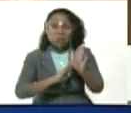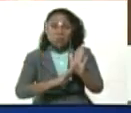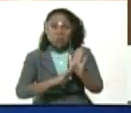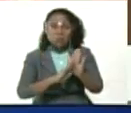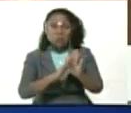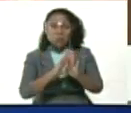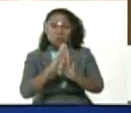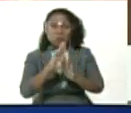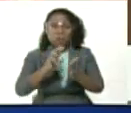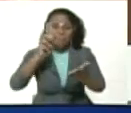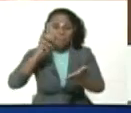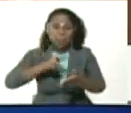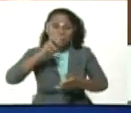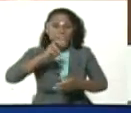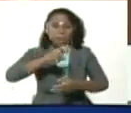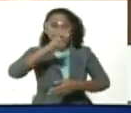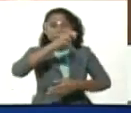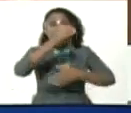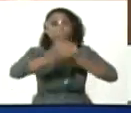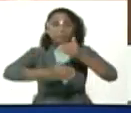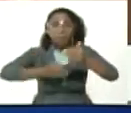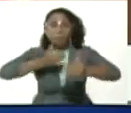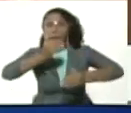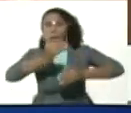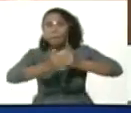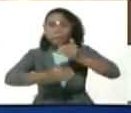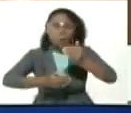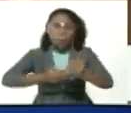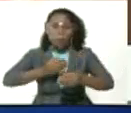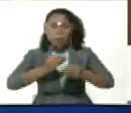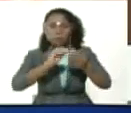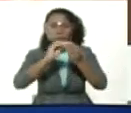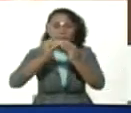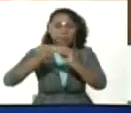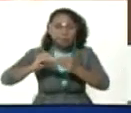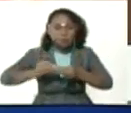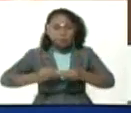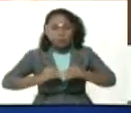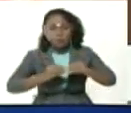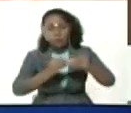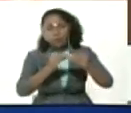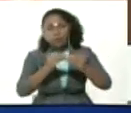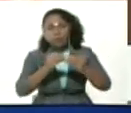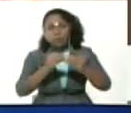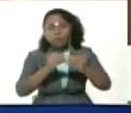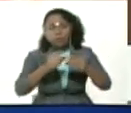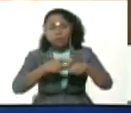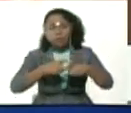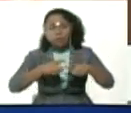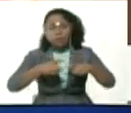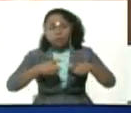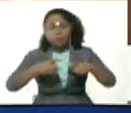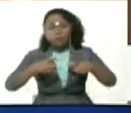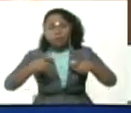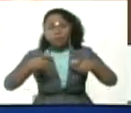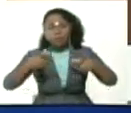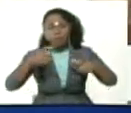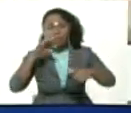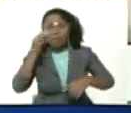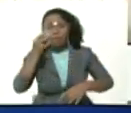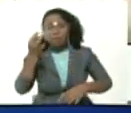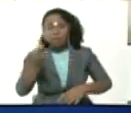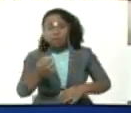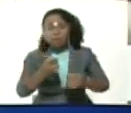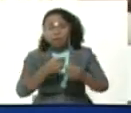escalera palmo a palmo, bien sostenido, y lo que crece es la economía real,